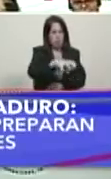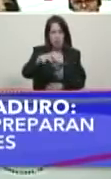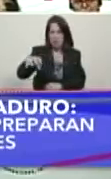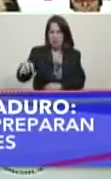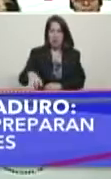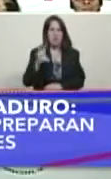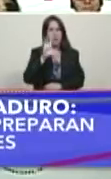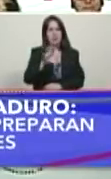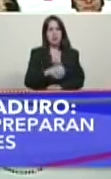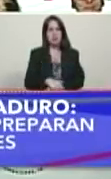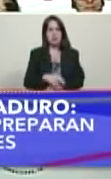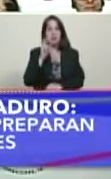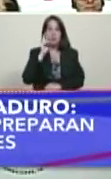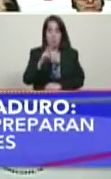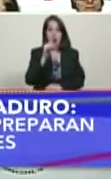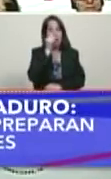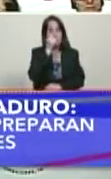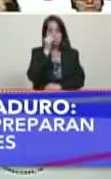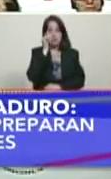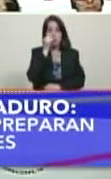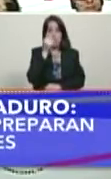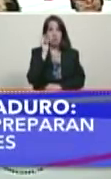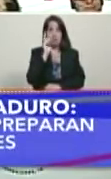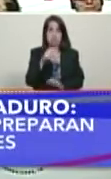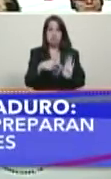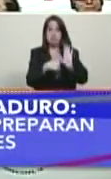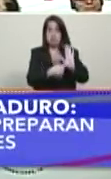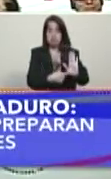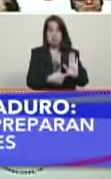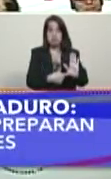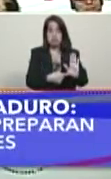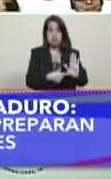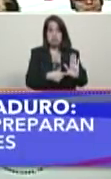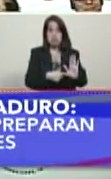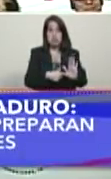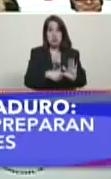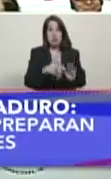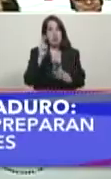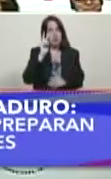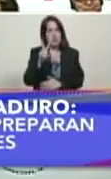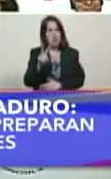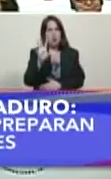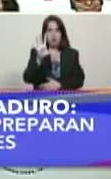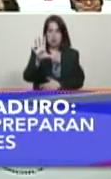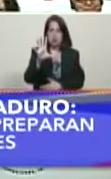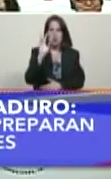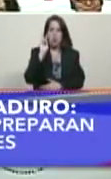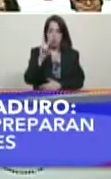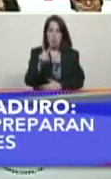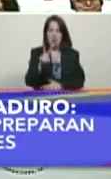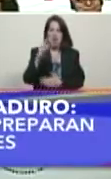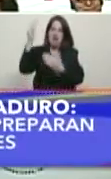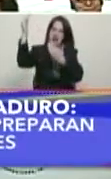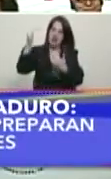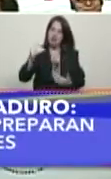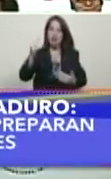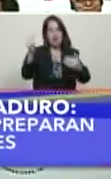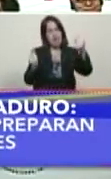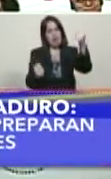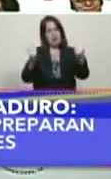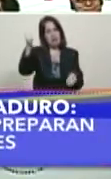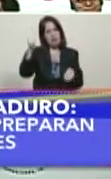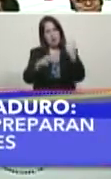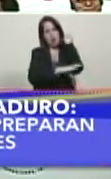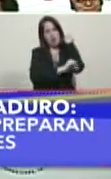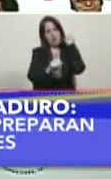vamos a ver este vídeo aquí está señalado como vídeo número 5 para que ustedes vean que traía la trampa